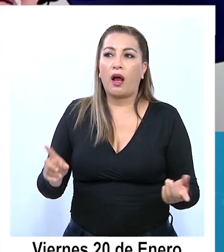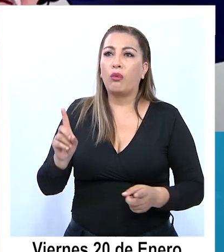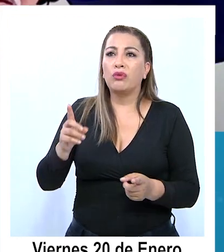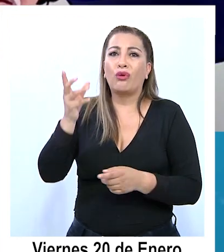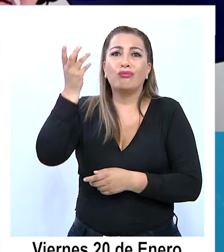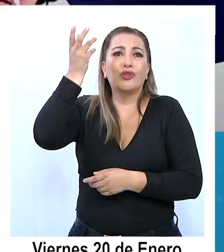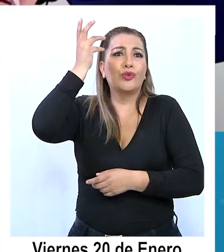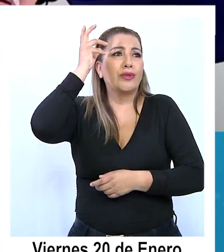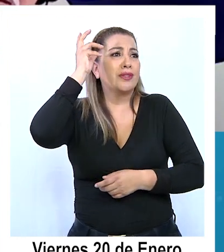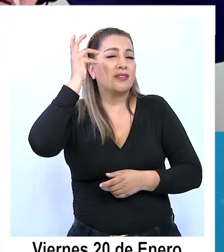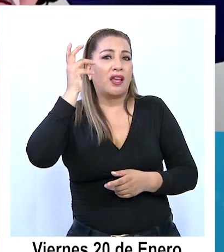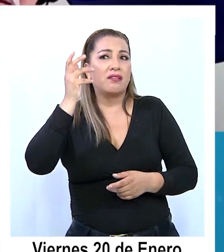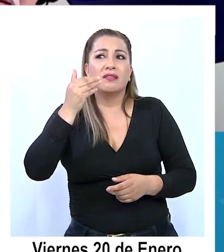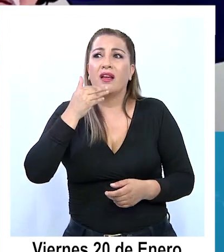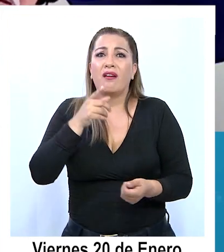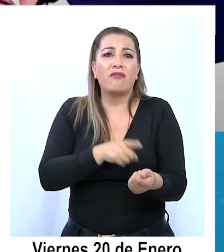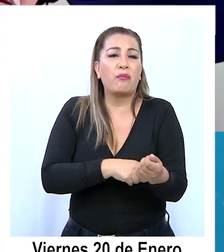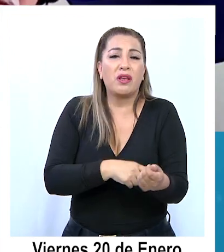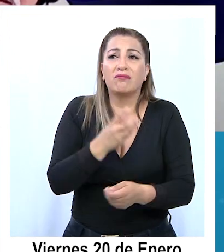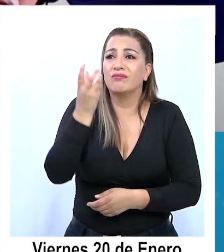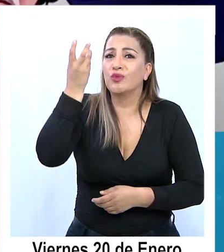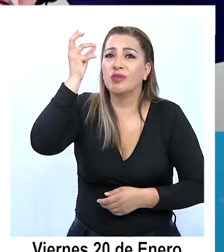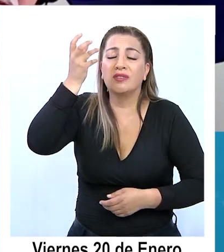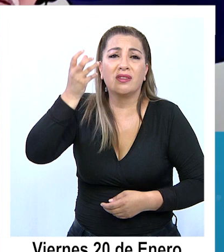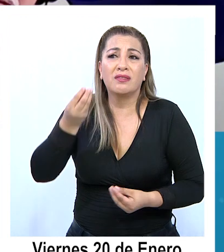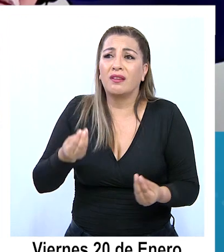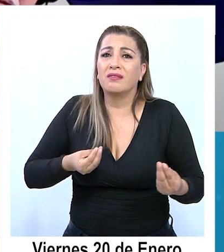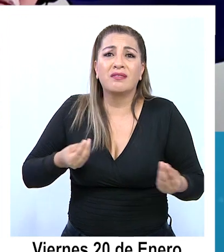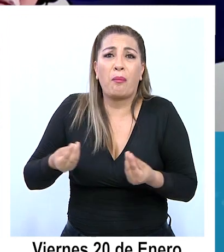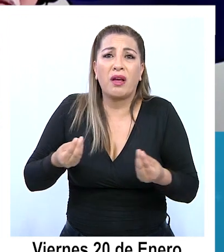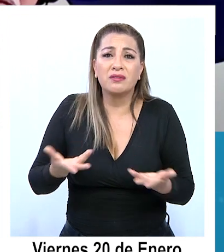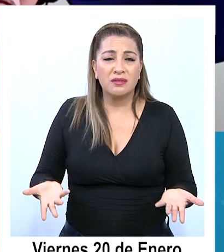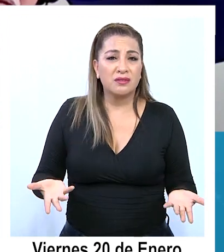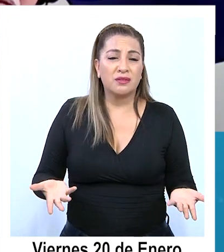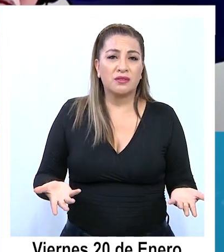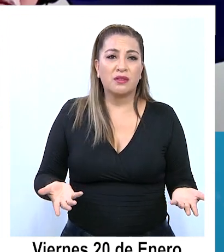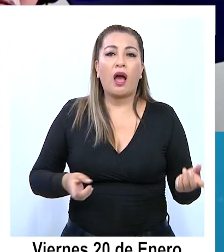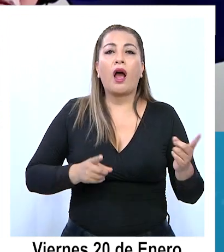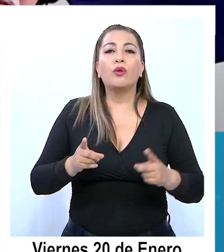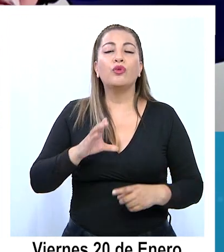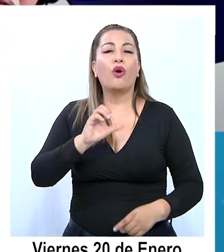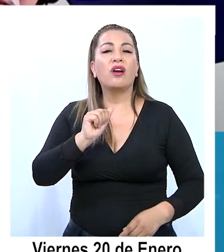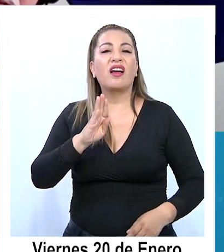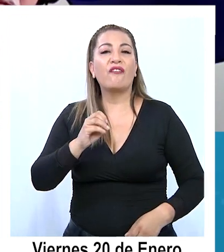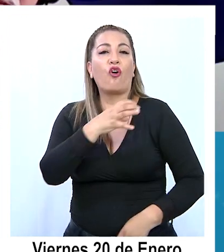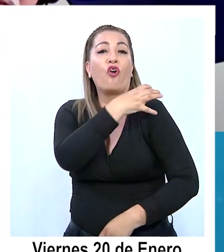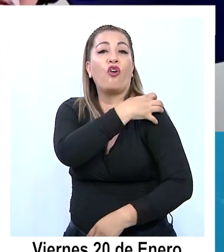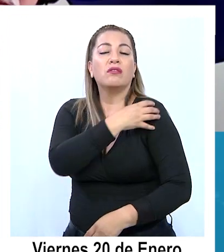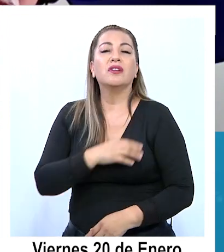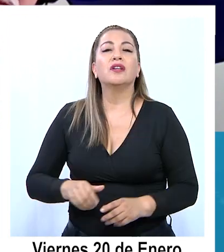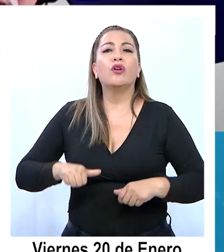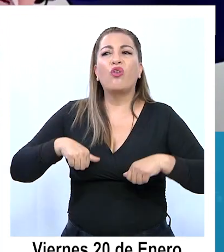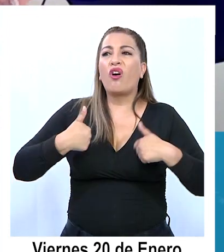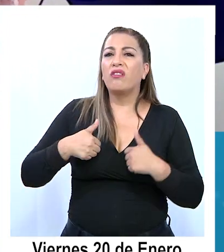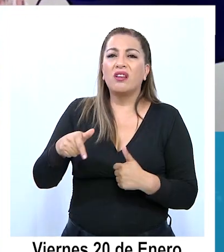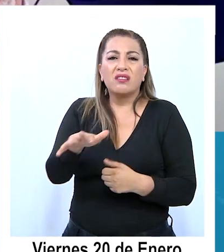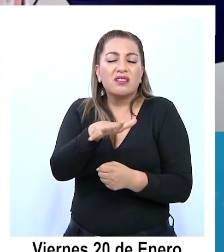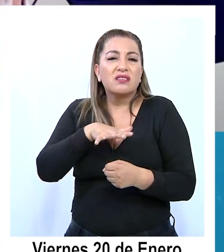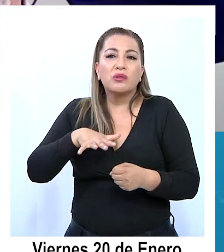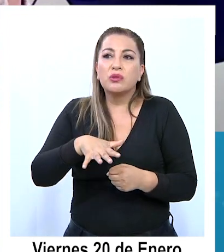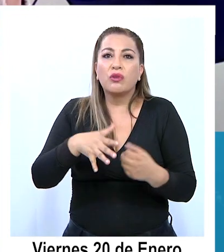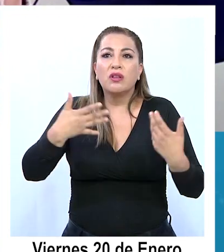ni ellos ni la familia de esos cabos que generalmente son bastante jóvenes de por qué están en esa situación